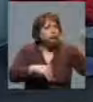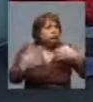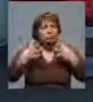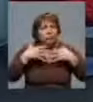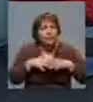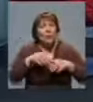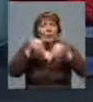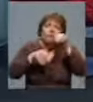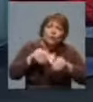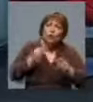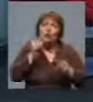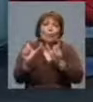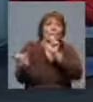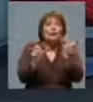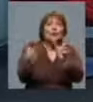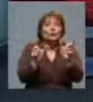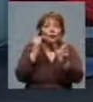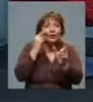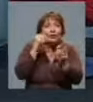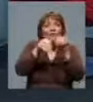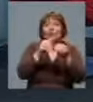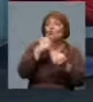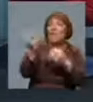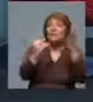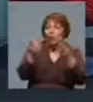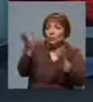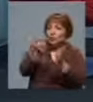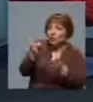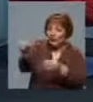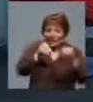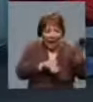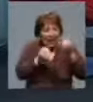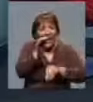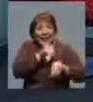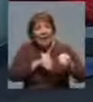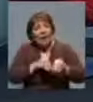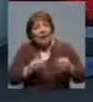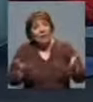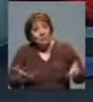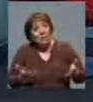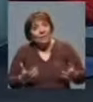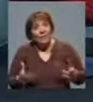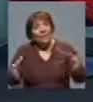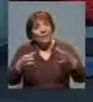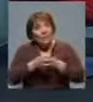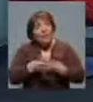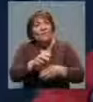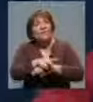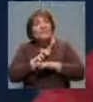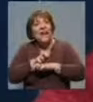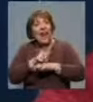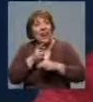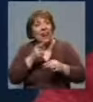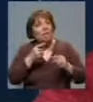proporción a sus votos a los organismos y logramos este el la elección del fiscal de corte